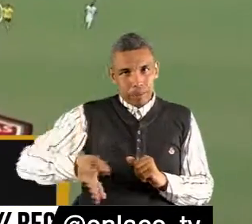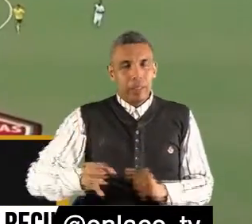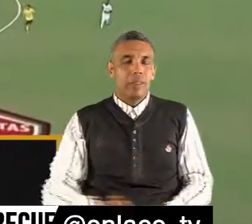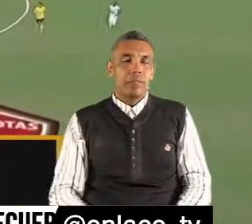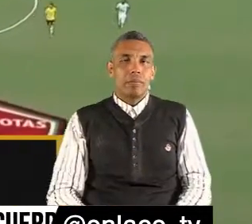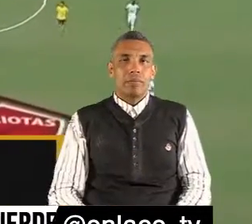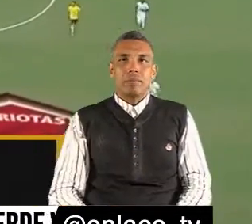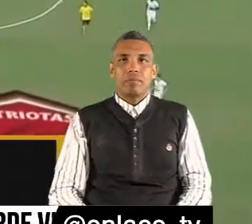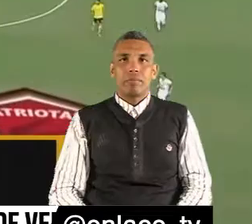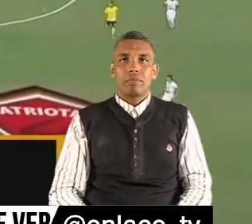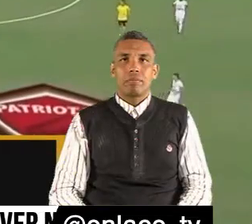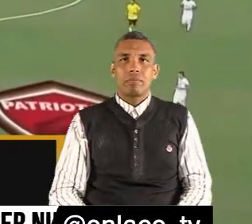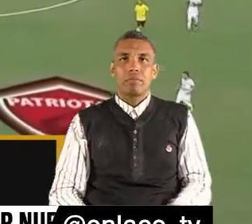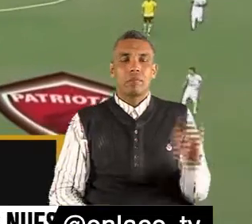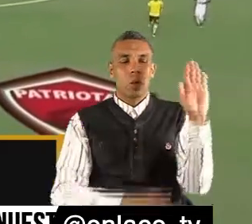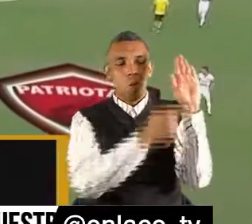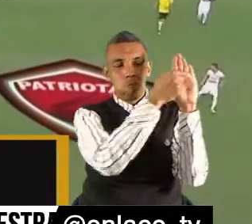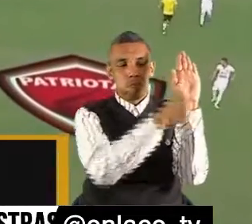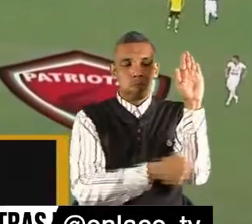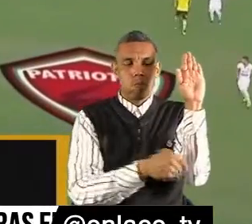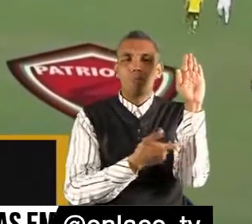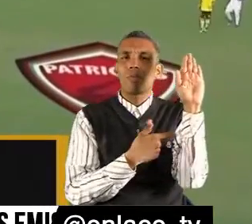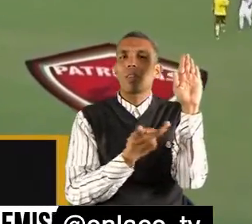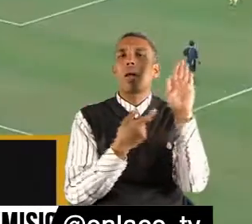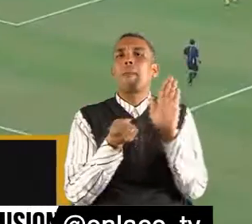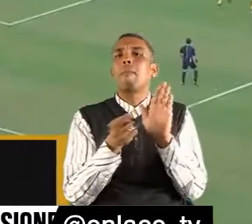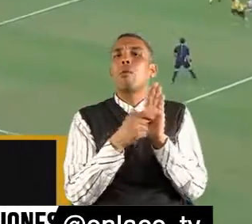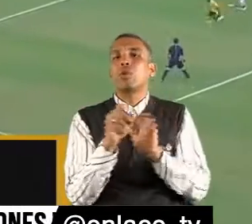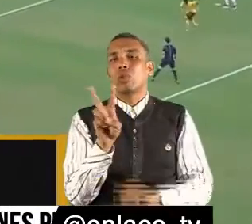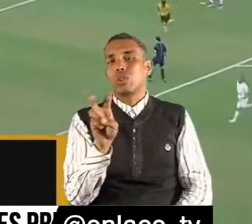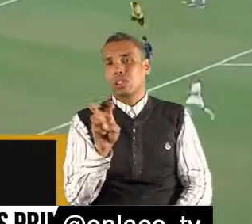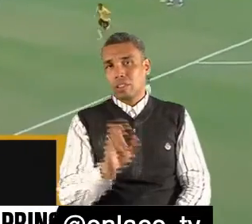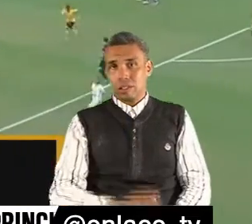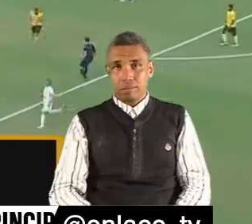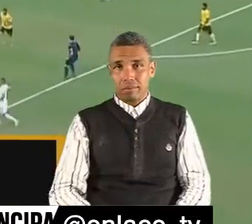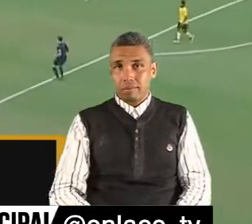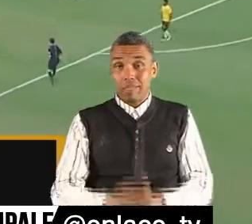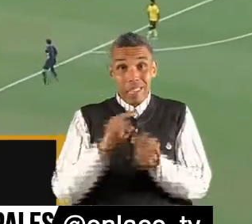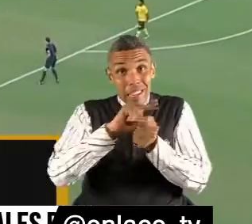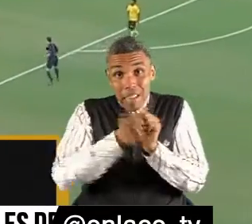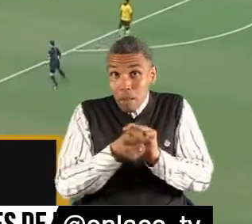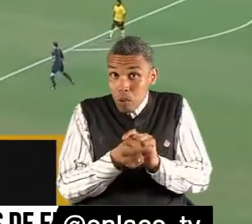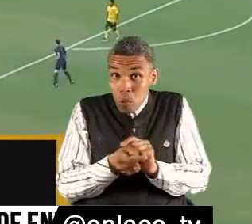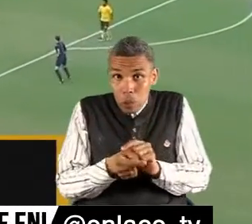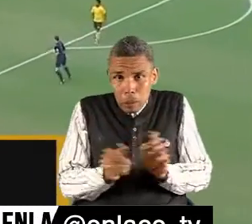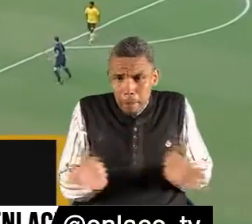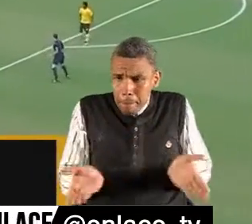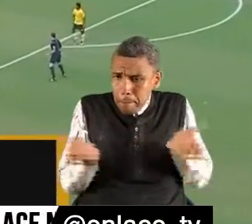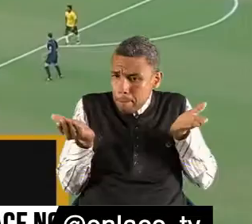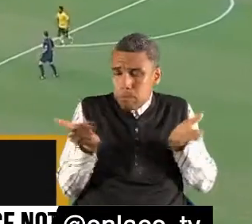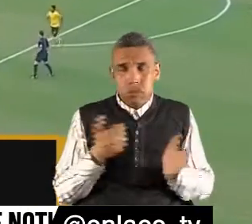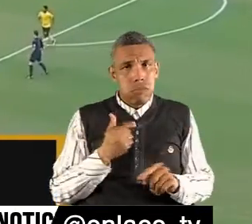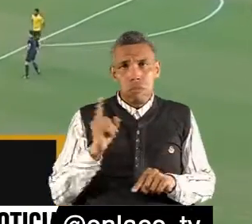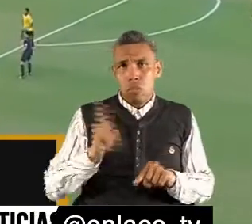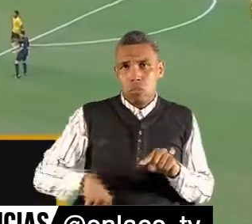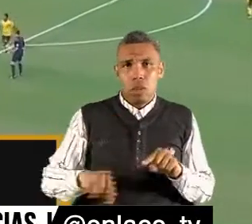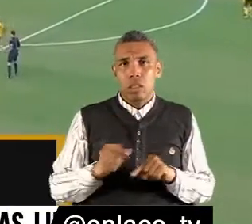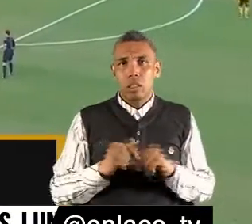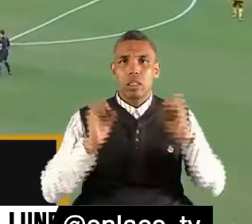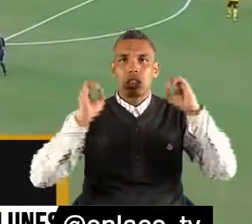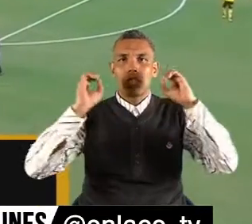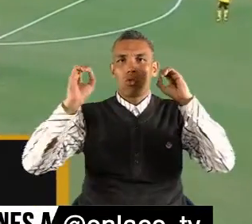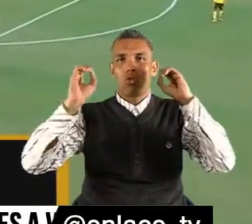7 puntos en la tabla de posiciones, Alianza Petrolera continúa sin levantar cabeza. Esta vez fue derrotado 1-0